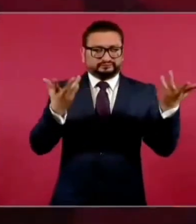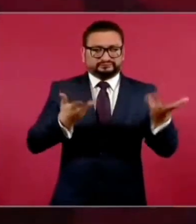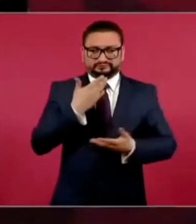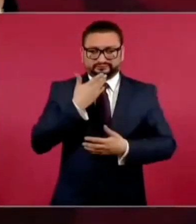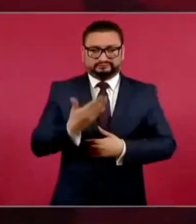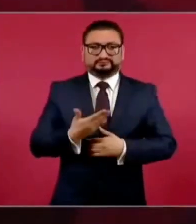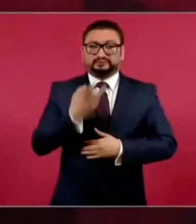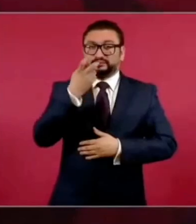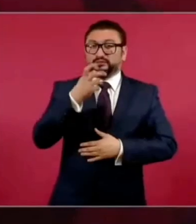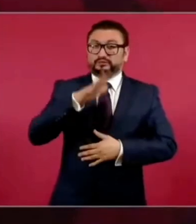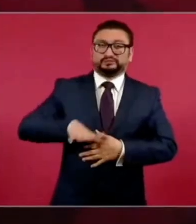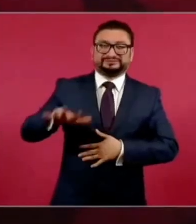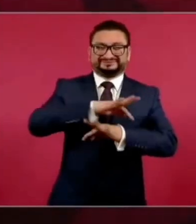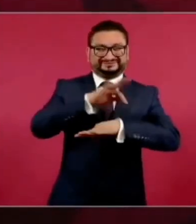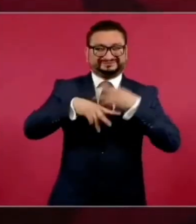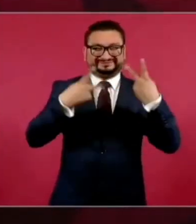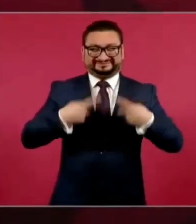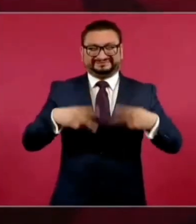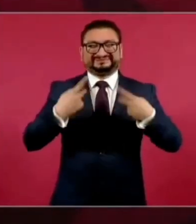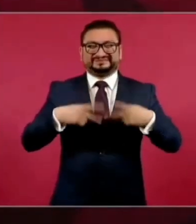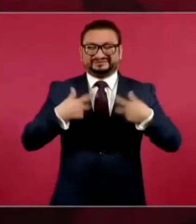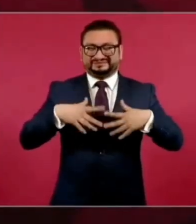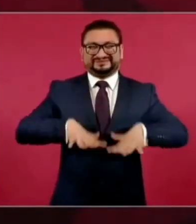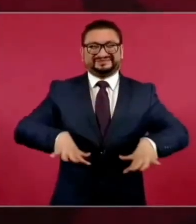Por eso la gente está muy contenta